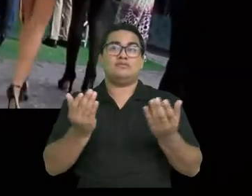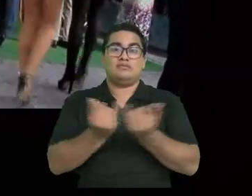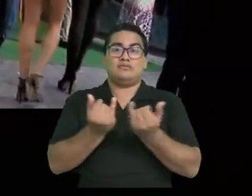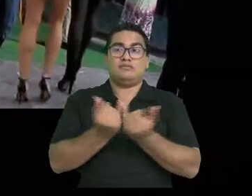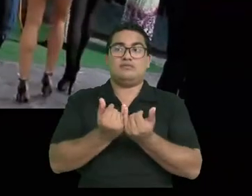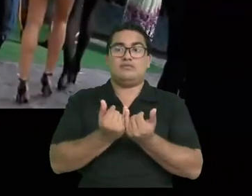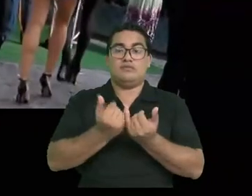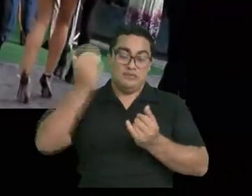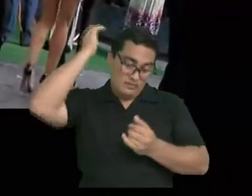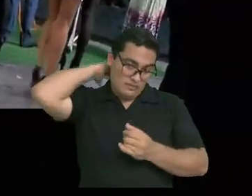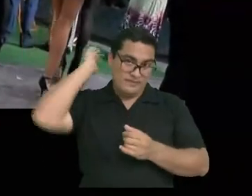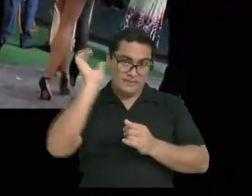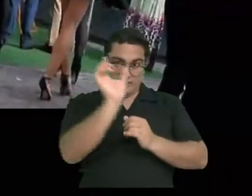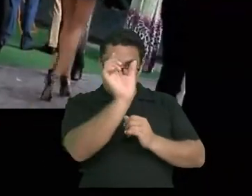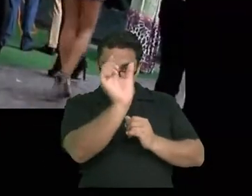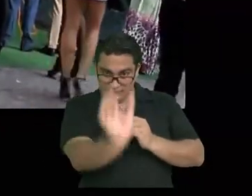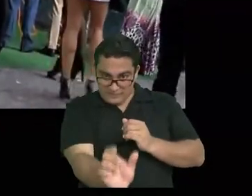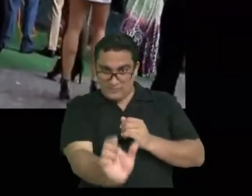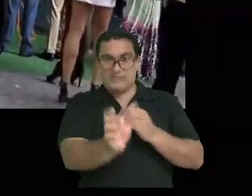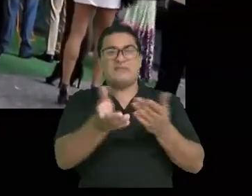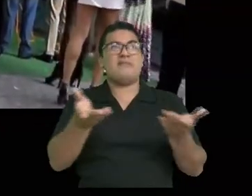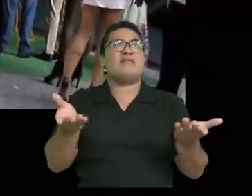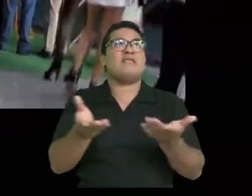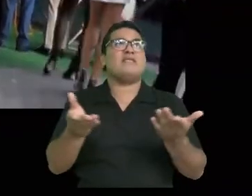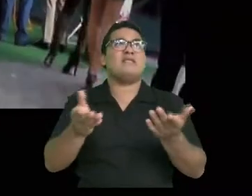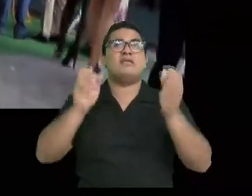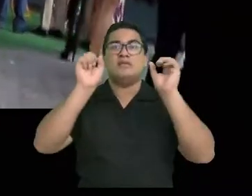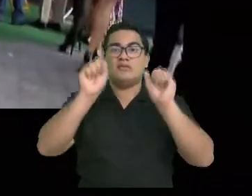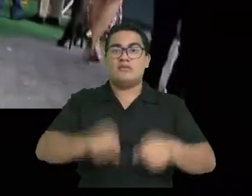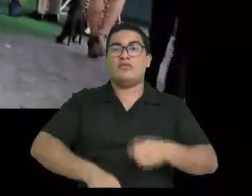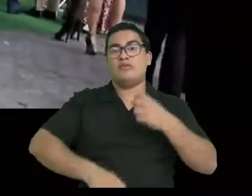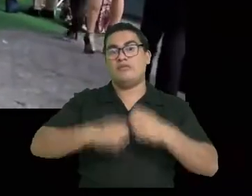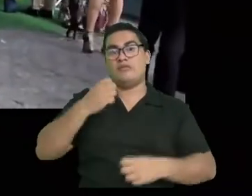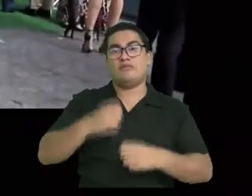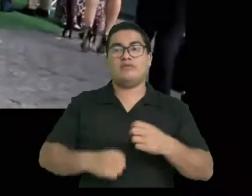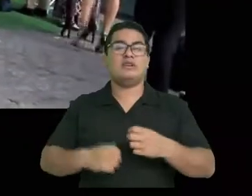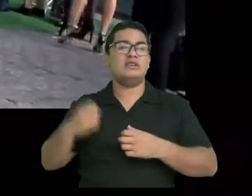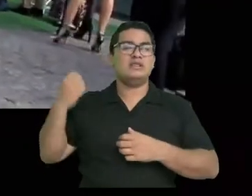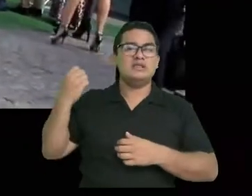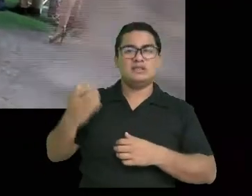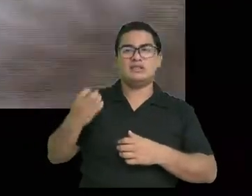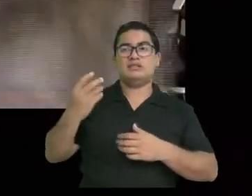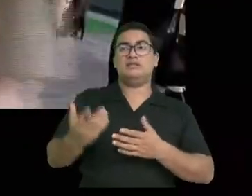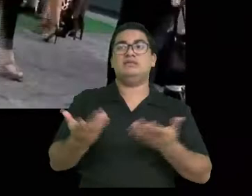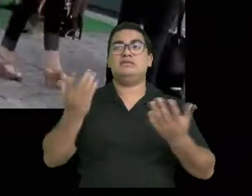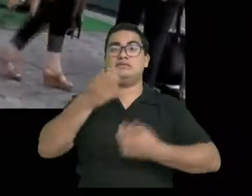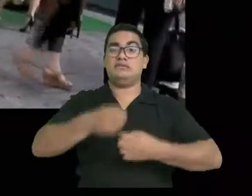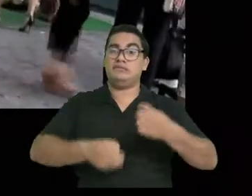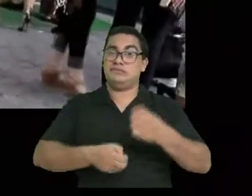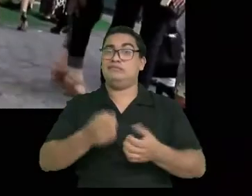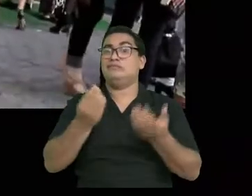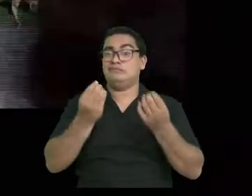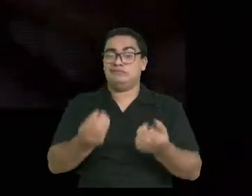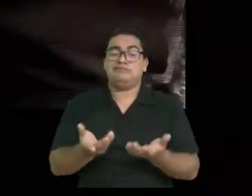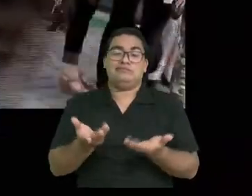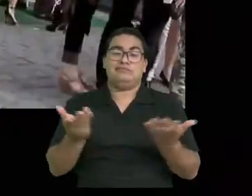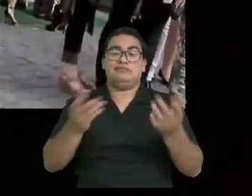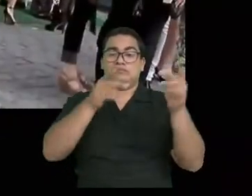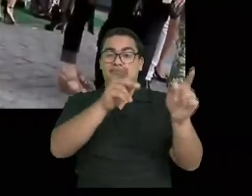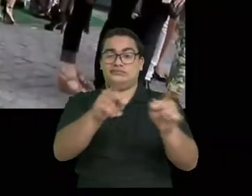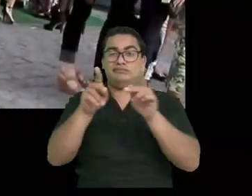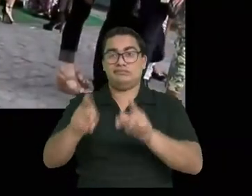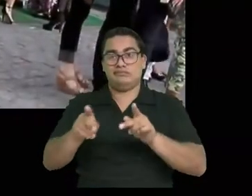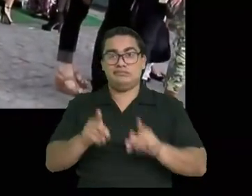parte cervical, la parte dorsal del cuerpo, pueden producir tensión muscular y producir una afectación en las